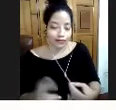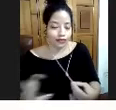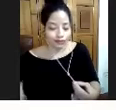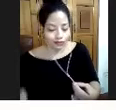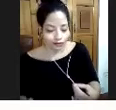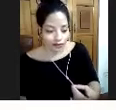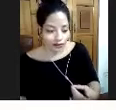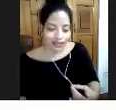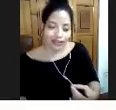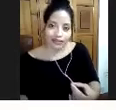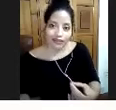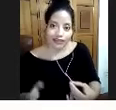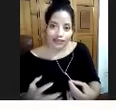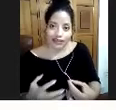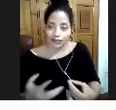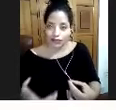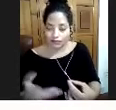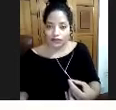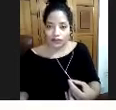es un nuevo término